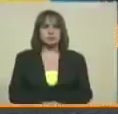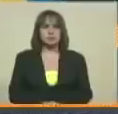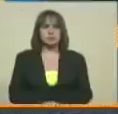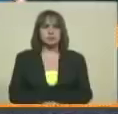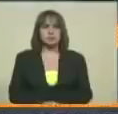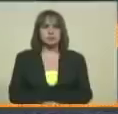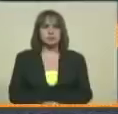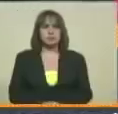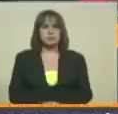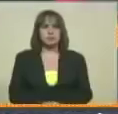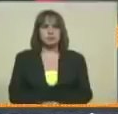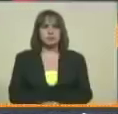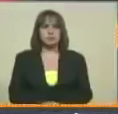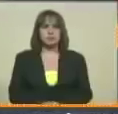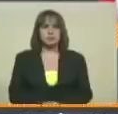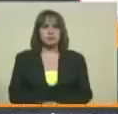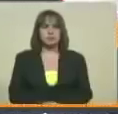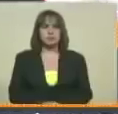Hecho chi.